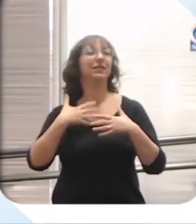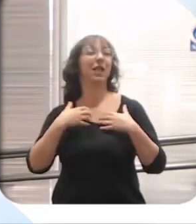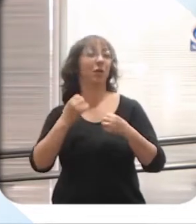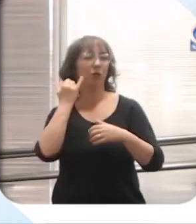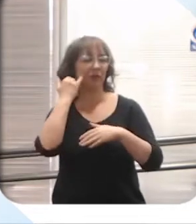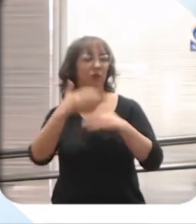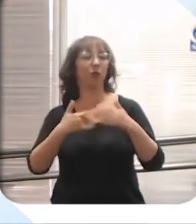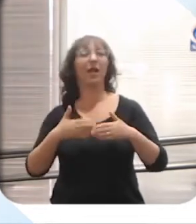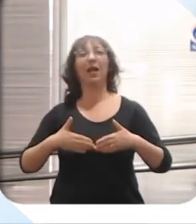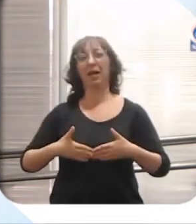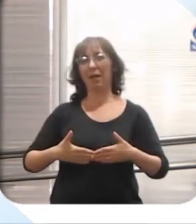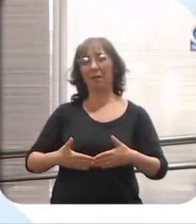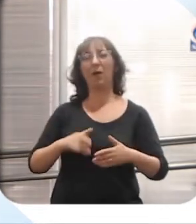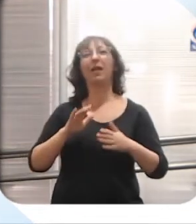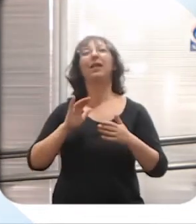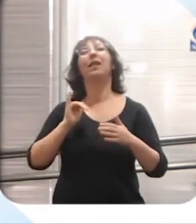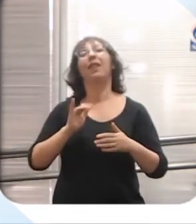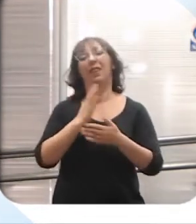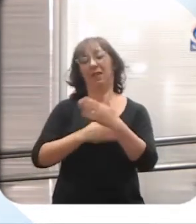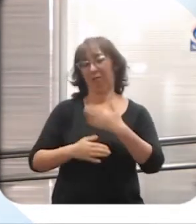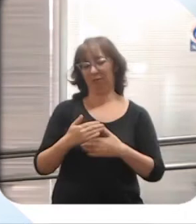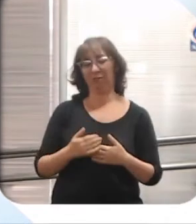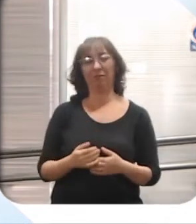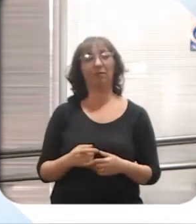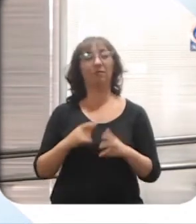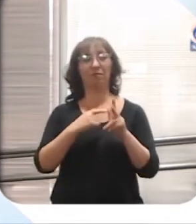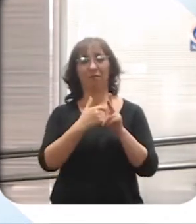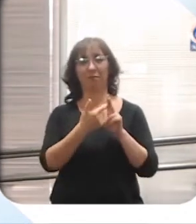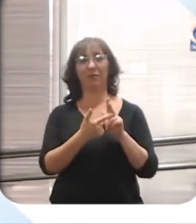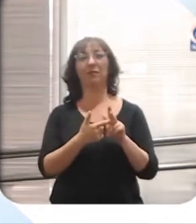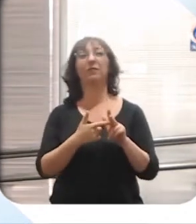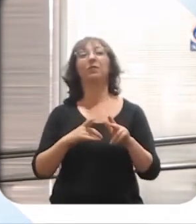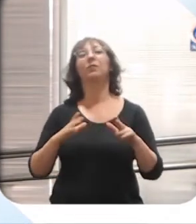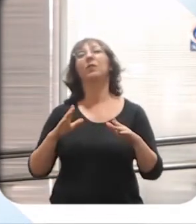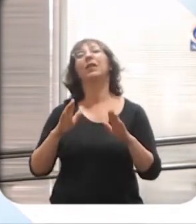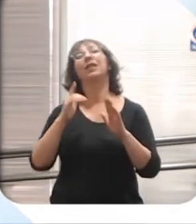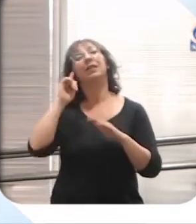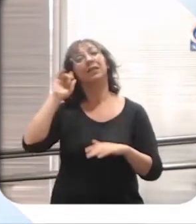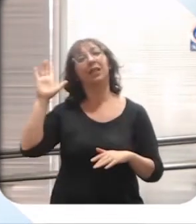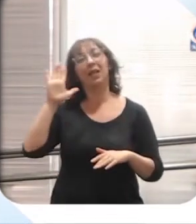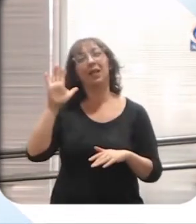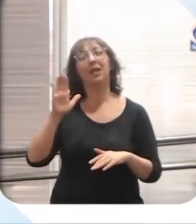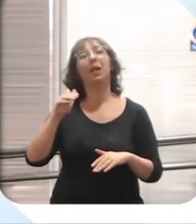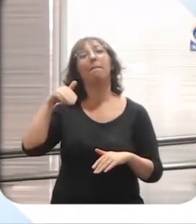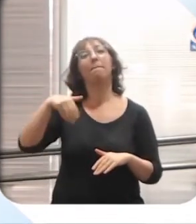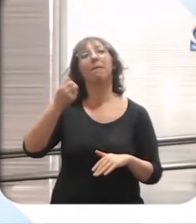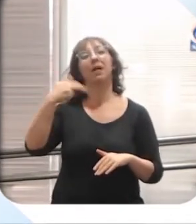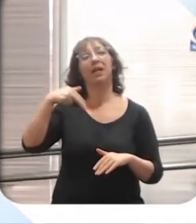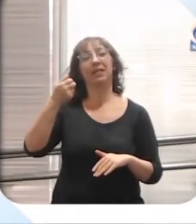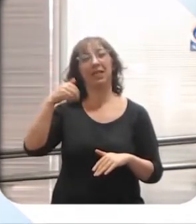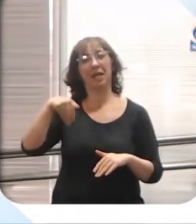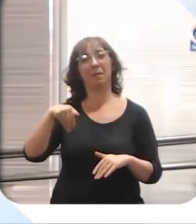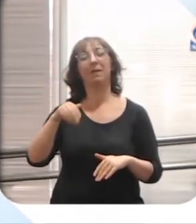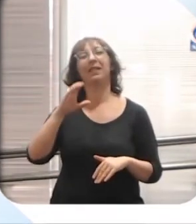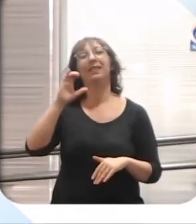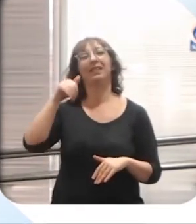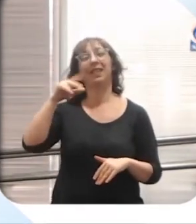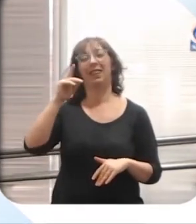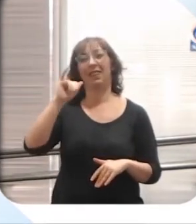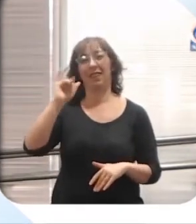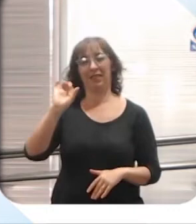y reproductiva y discapacidad. Ellas son la licenciada en psicología Alicia Mañán de